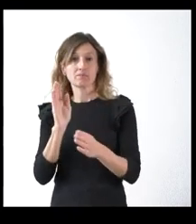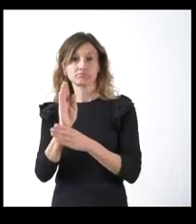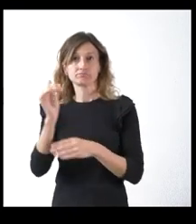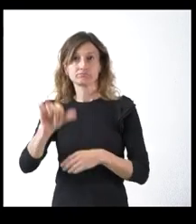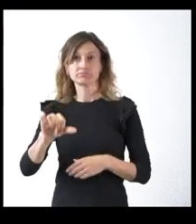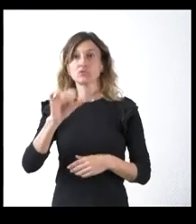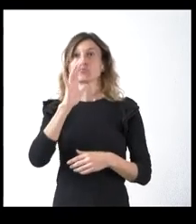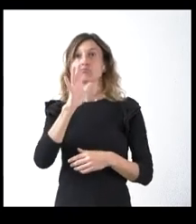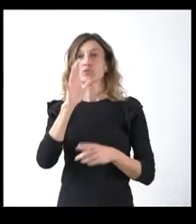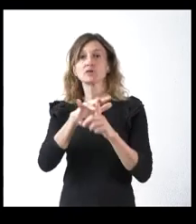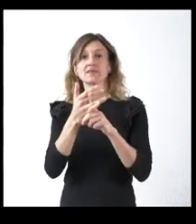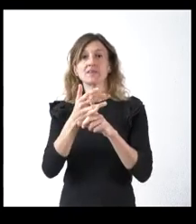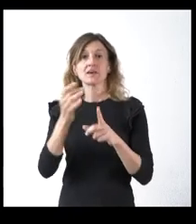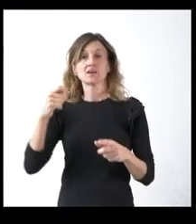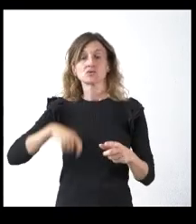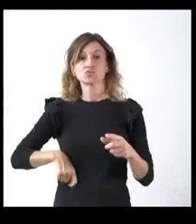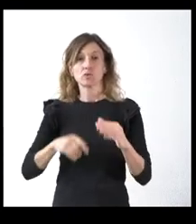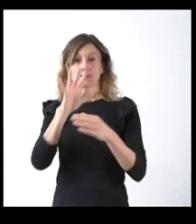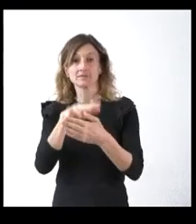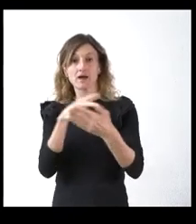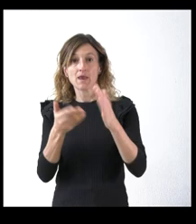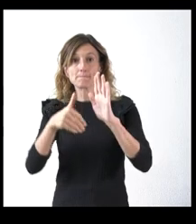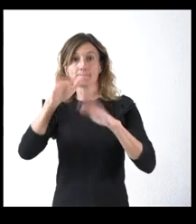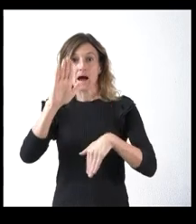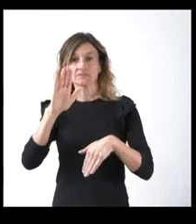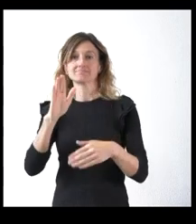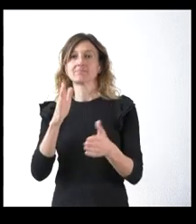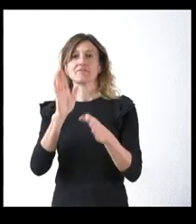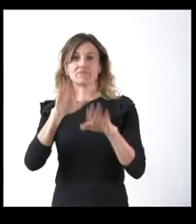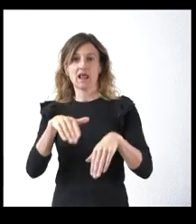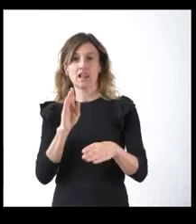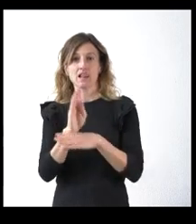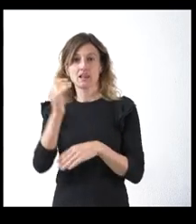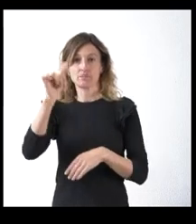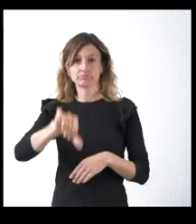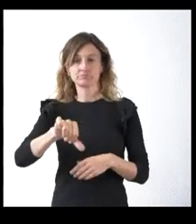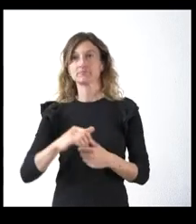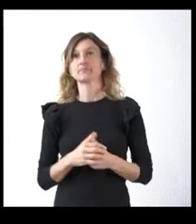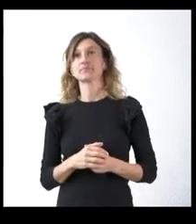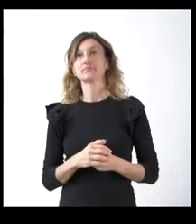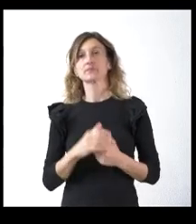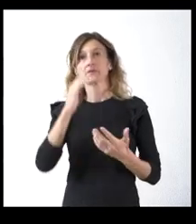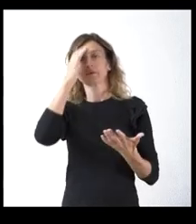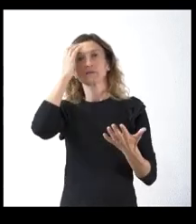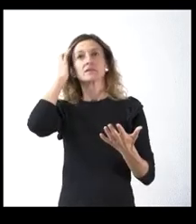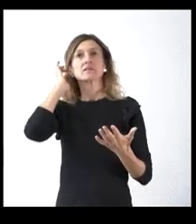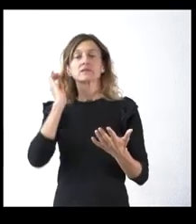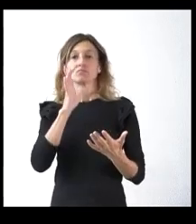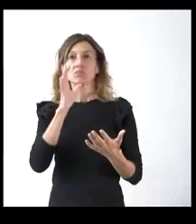una cuestión de superar los umbrales patrimoniales lógicamente la mayor parte de ellos no superan los sombreros patrimoniales